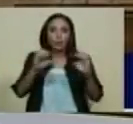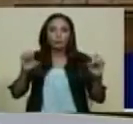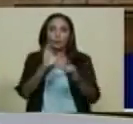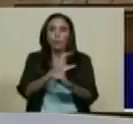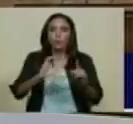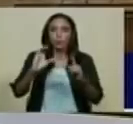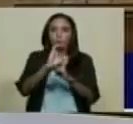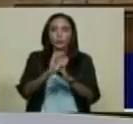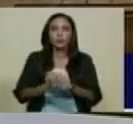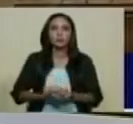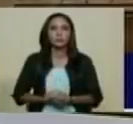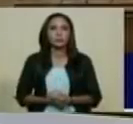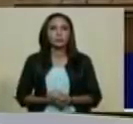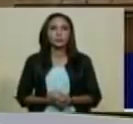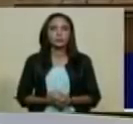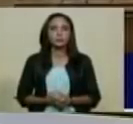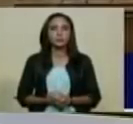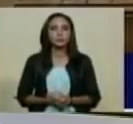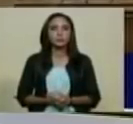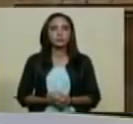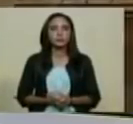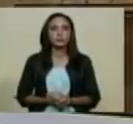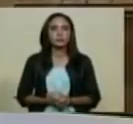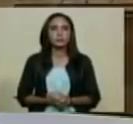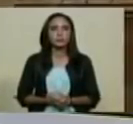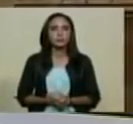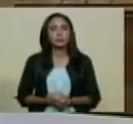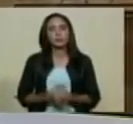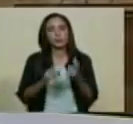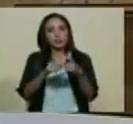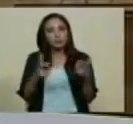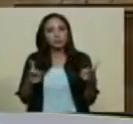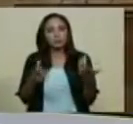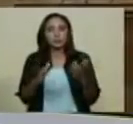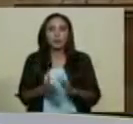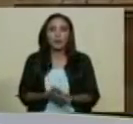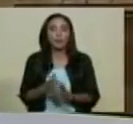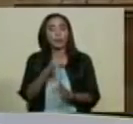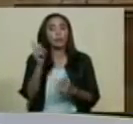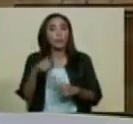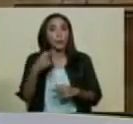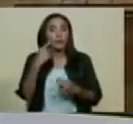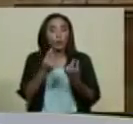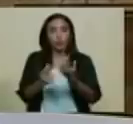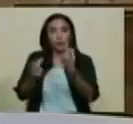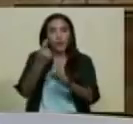cultura, que amerita un incremento permanente del presupuesto,